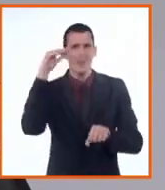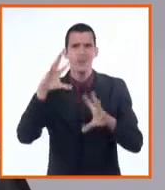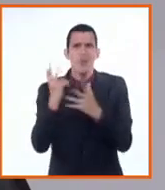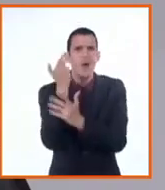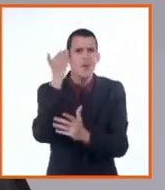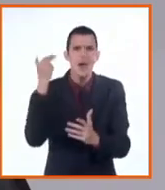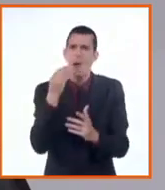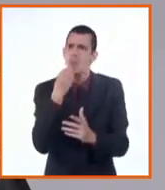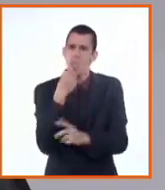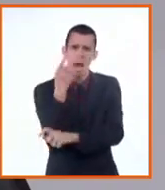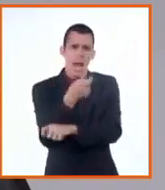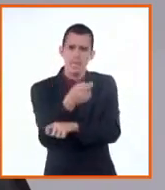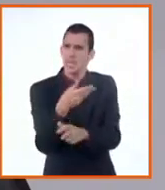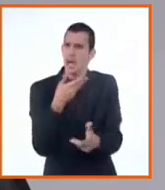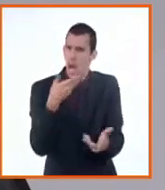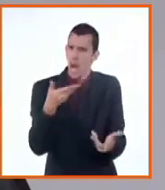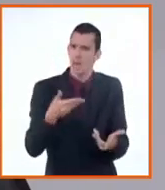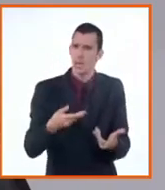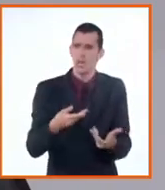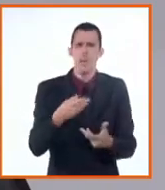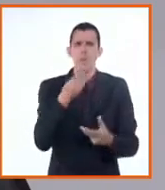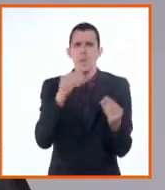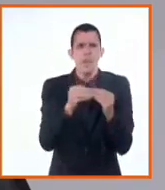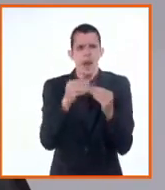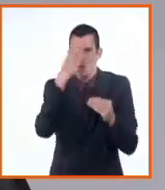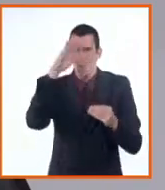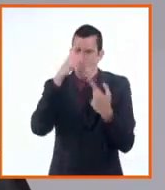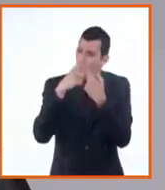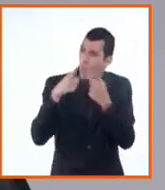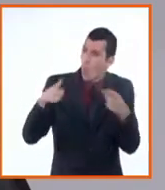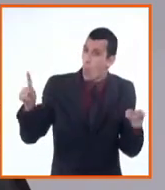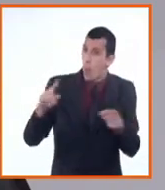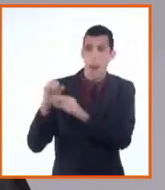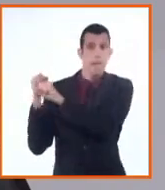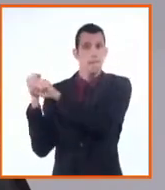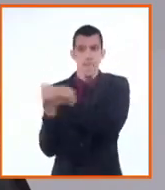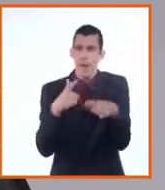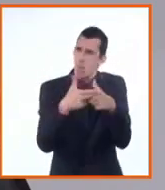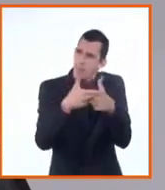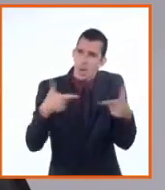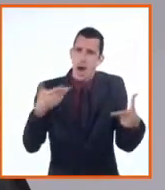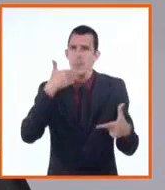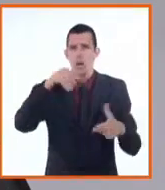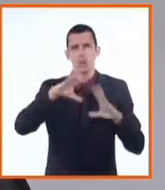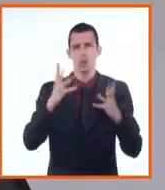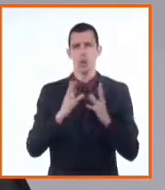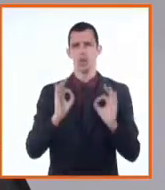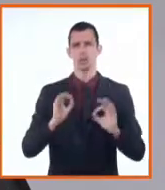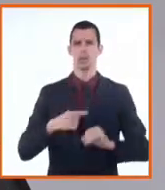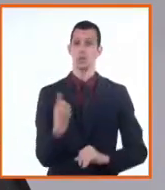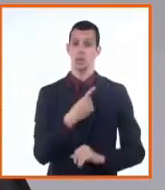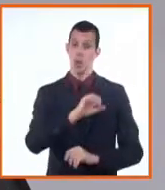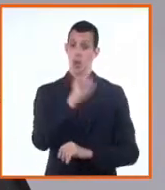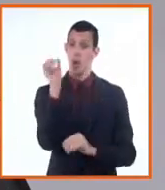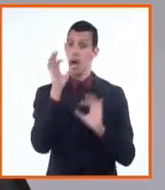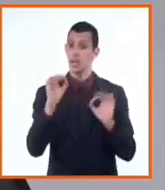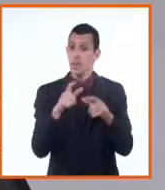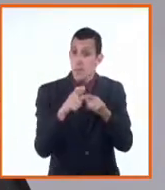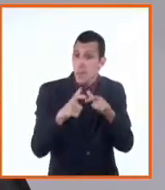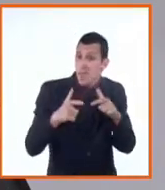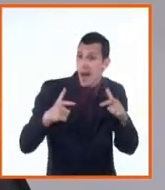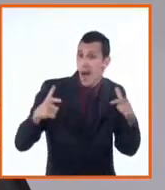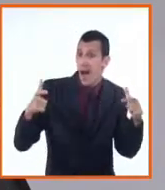en todo en todos los rincones de nuestro país Sí nosotros logramos esto pienso que y en eso está enfocado